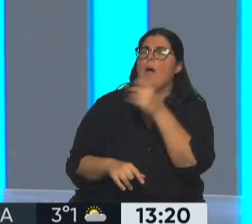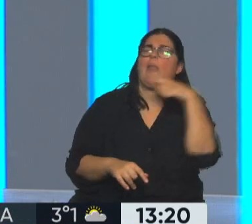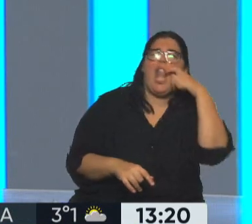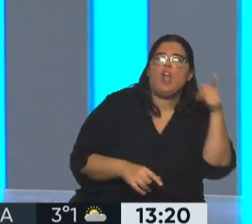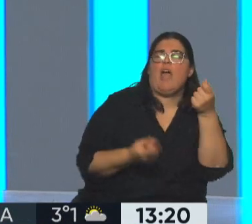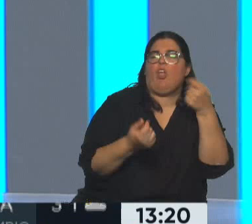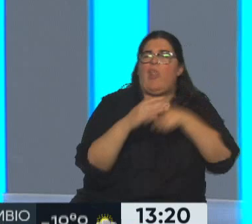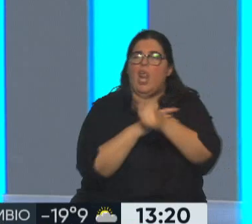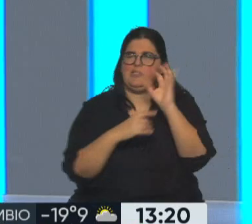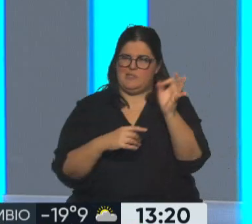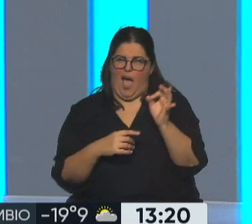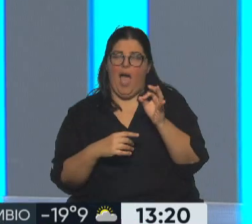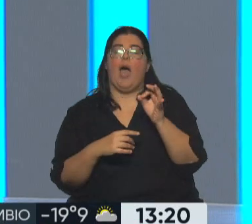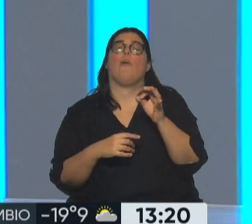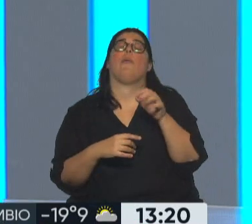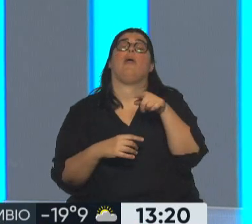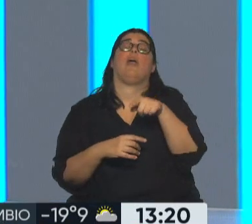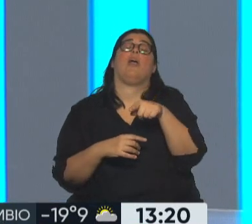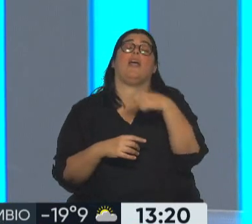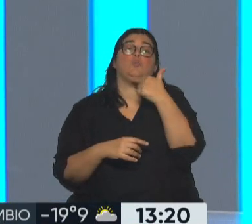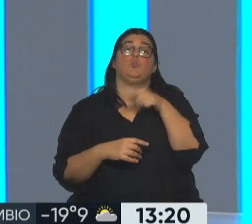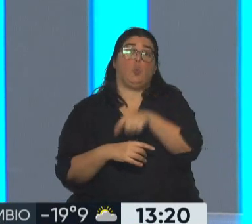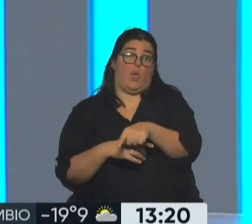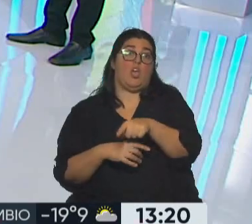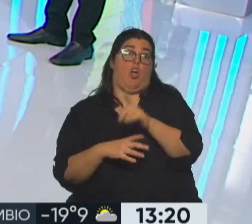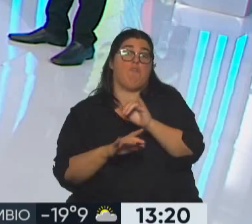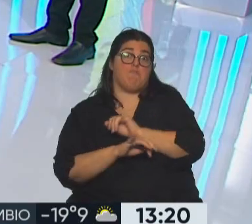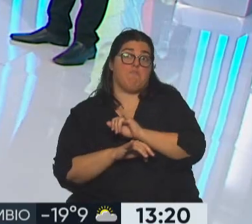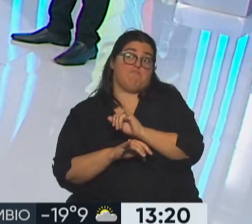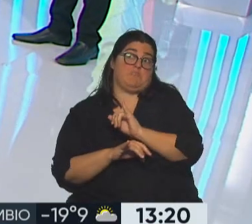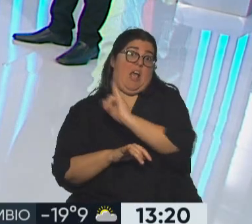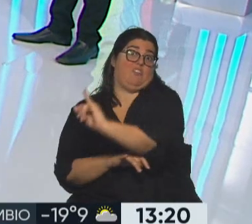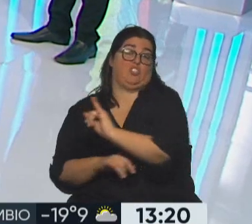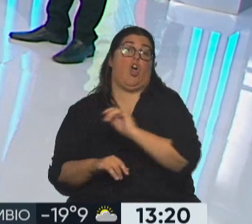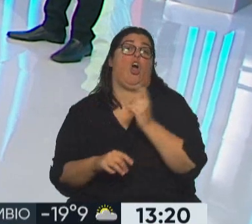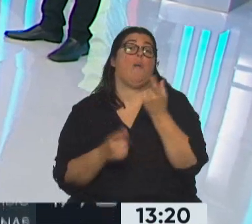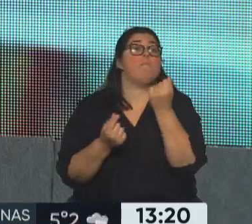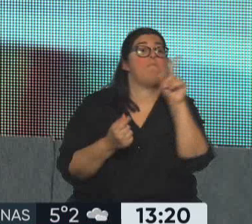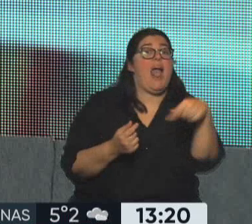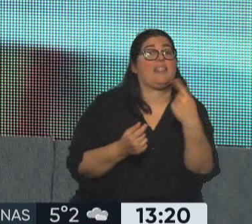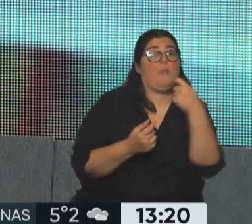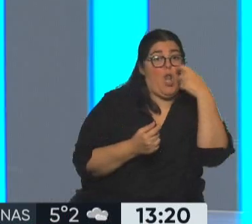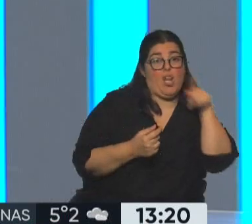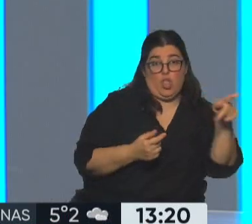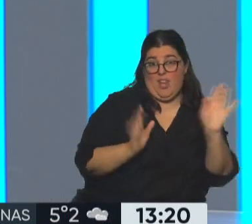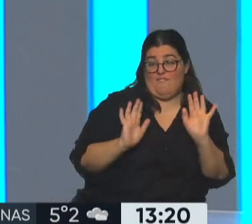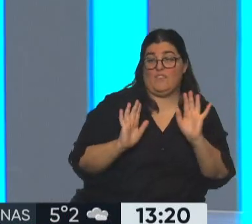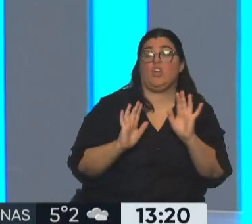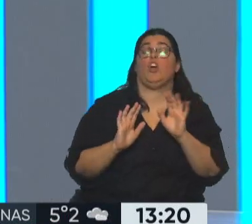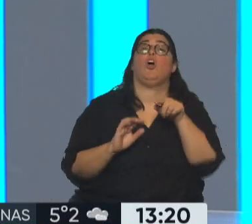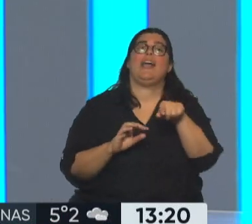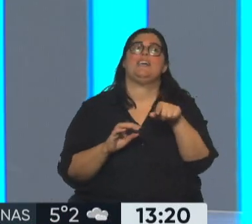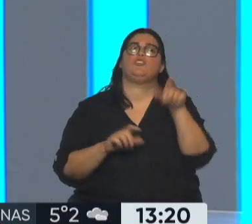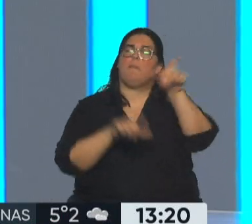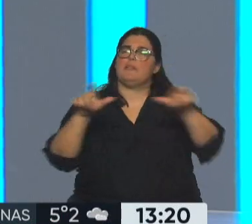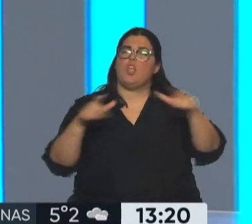que Petro sí sabía que había ingresado dinero sucio a la campaña. Esto fue desmentido. Claro, en la entrevista por no lo Petro. dice, exacto. Claro, esto fue criticado,